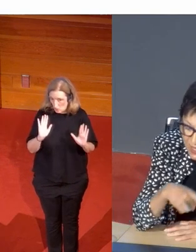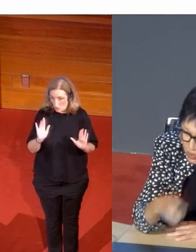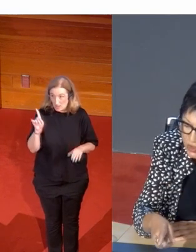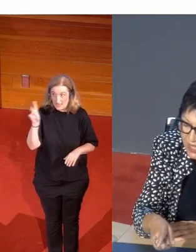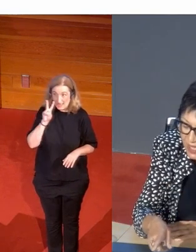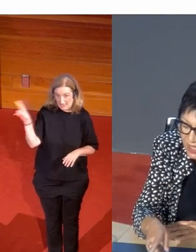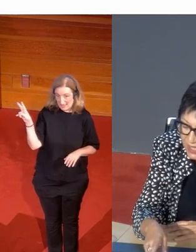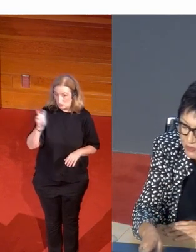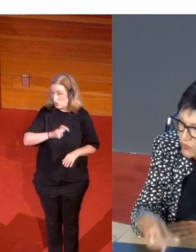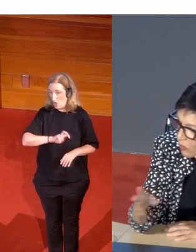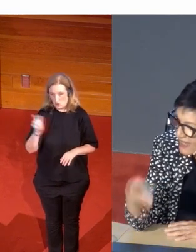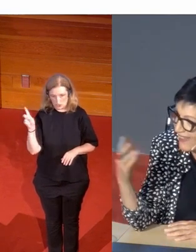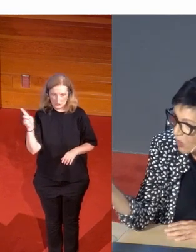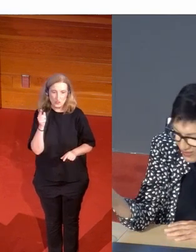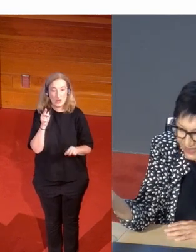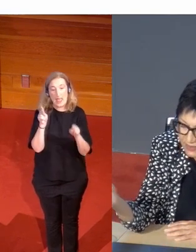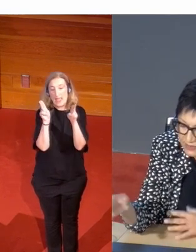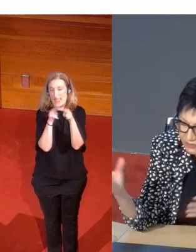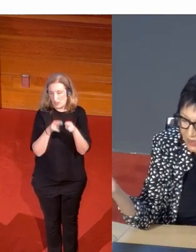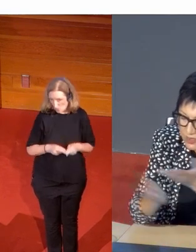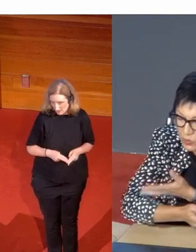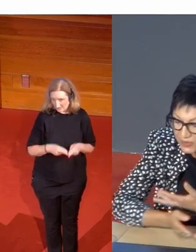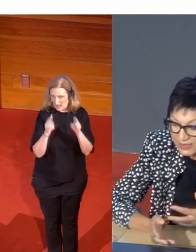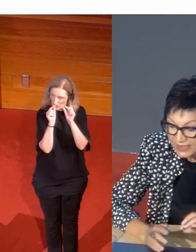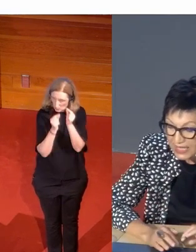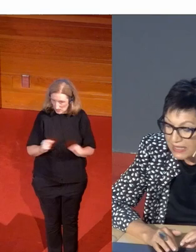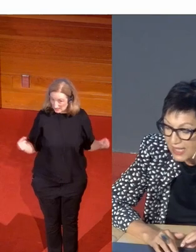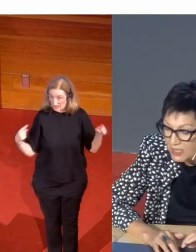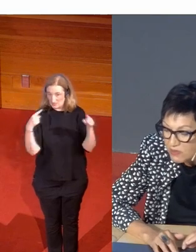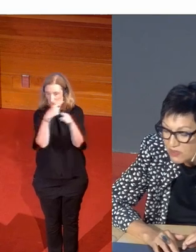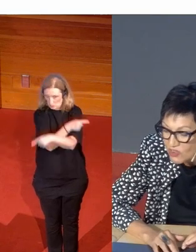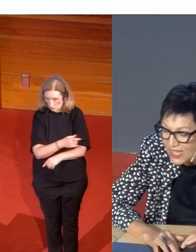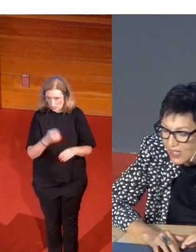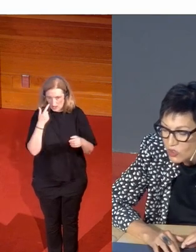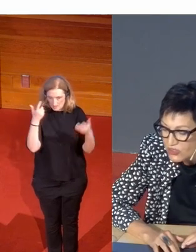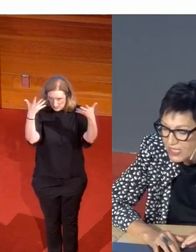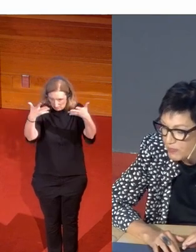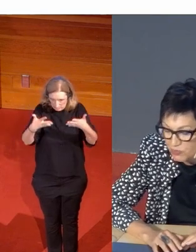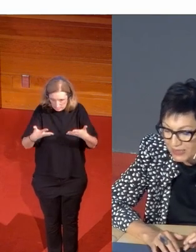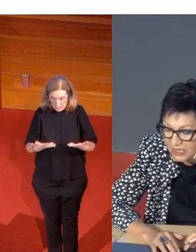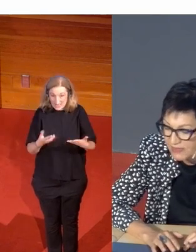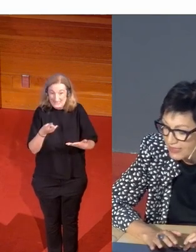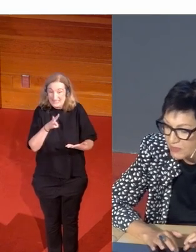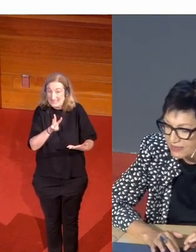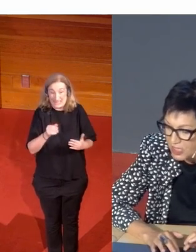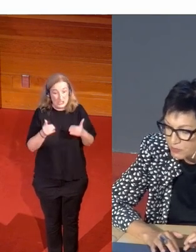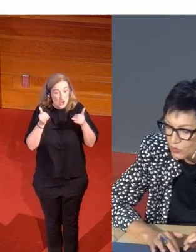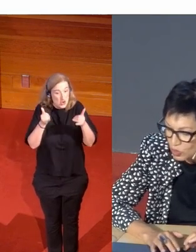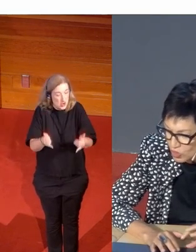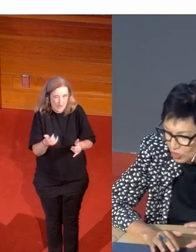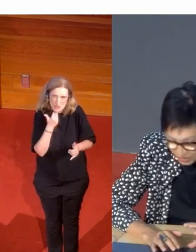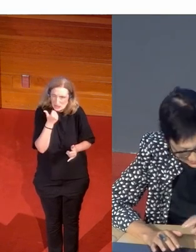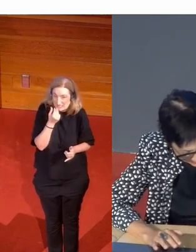una esto es otra esto es una encuesta de encuestas no las cruzan y aquí Bueno no llega los tres pero es prácticamente también